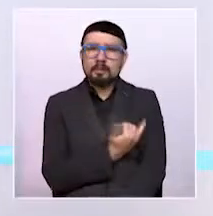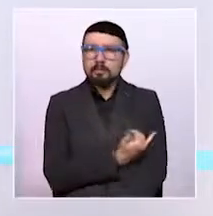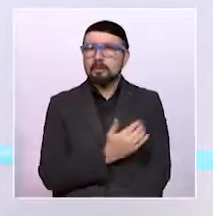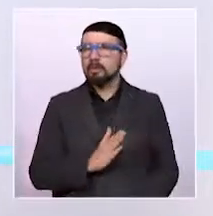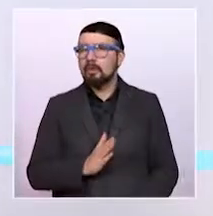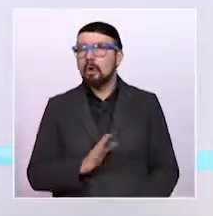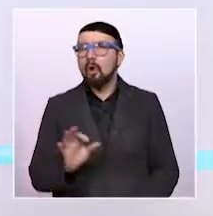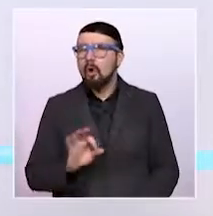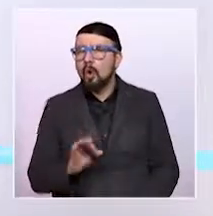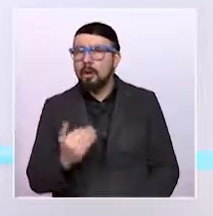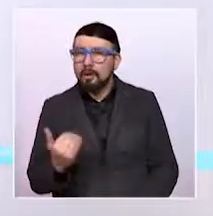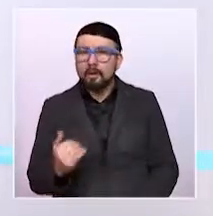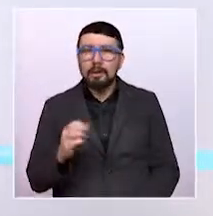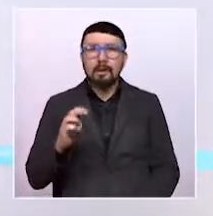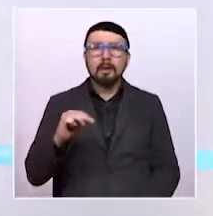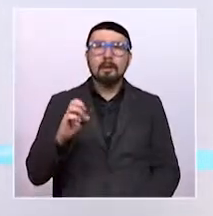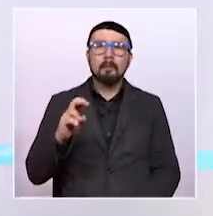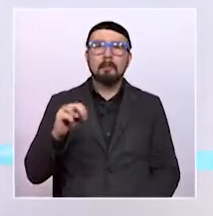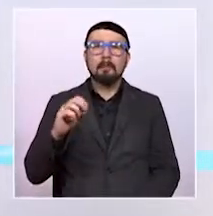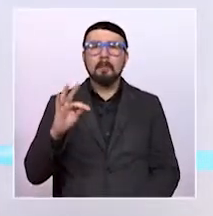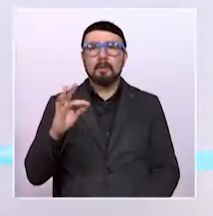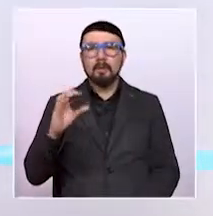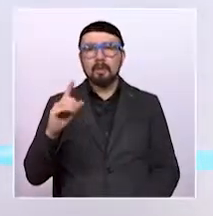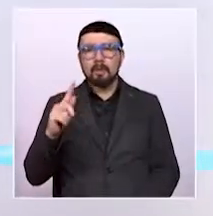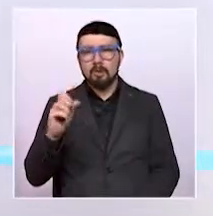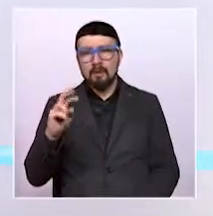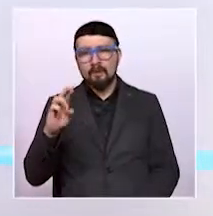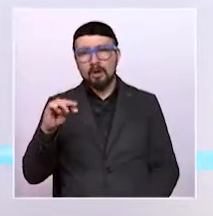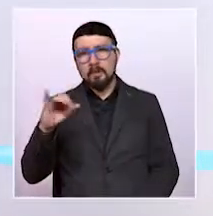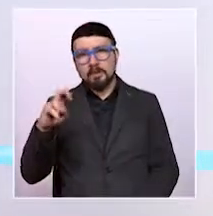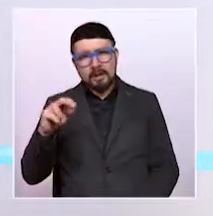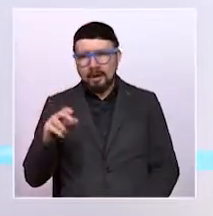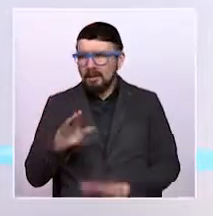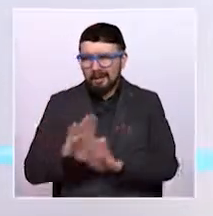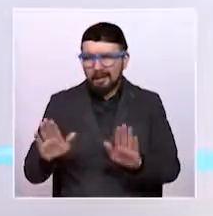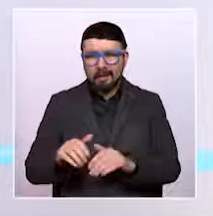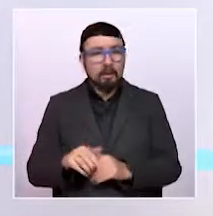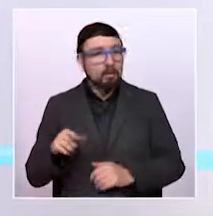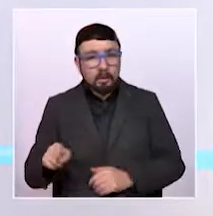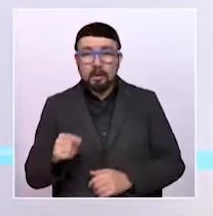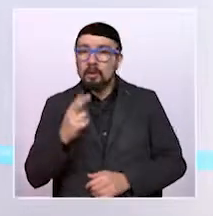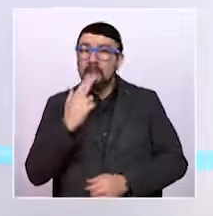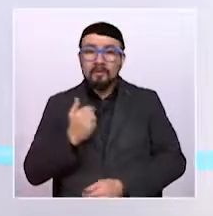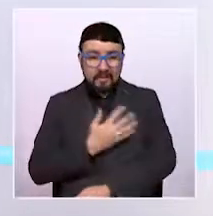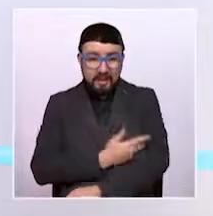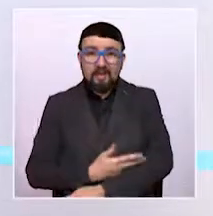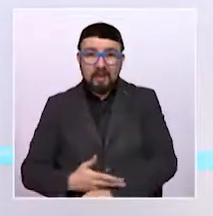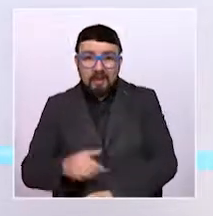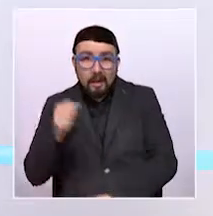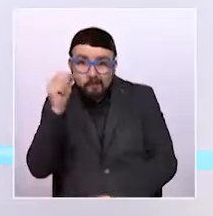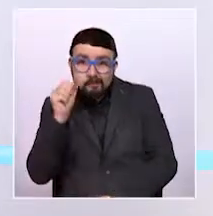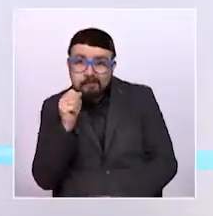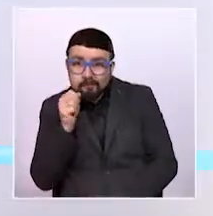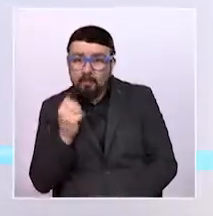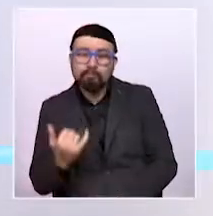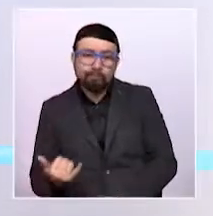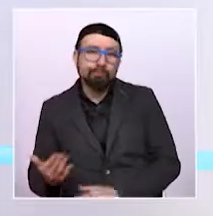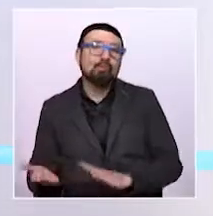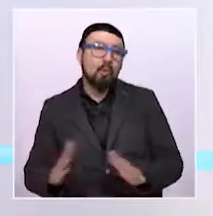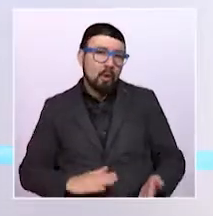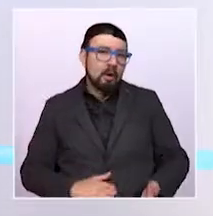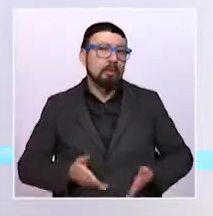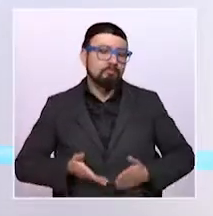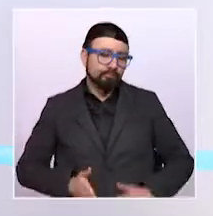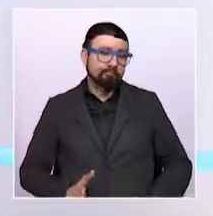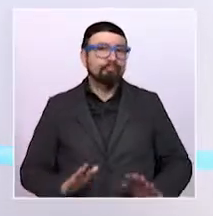que llevar llegar a metformina ni a ningún otro medicamento la diabetes gestacional mata por eso es tan importante una